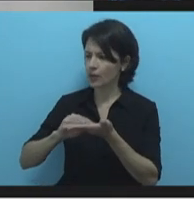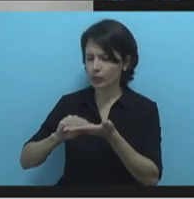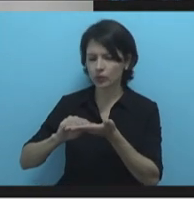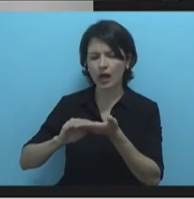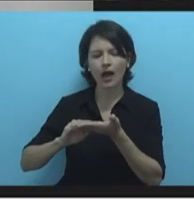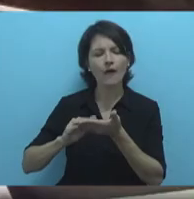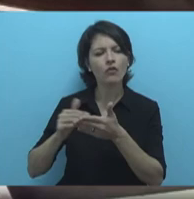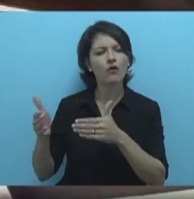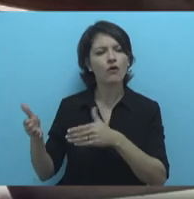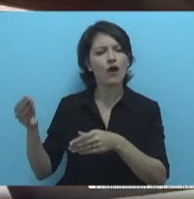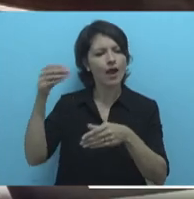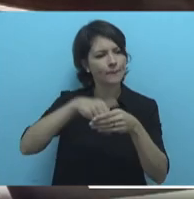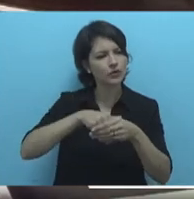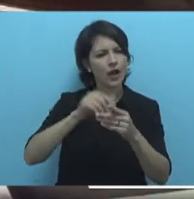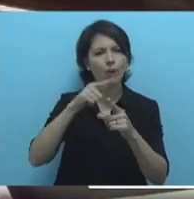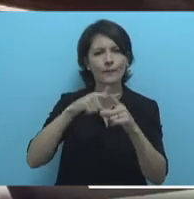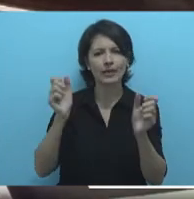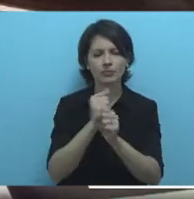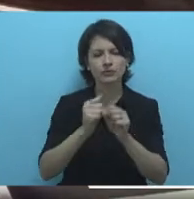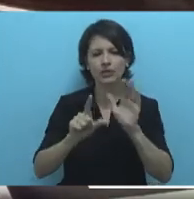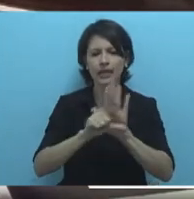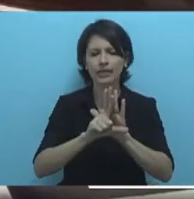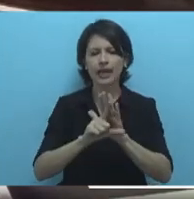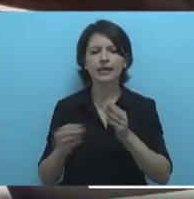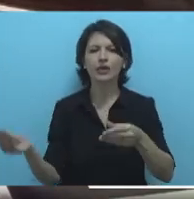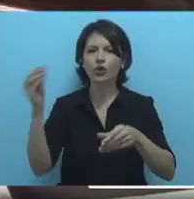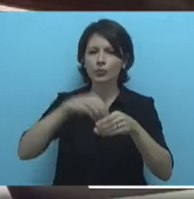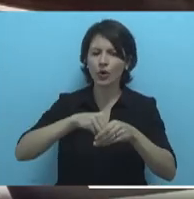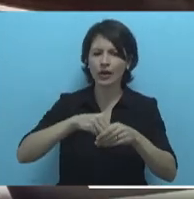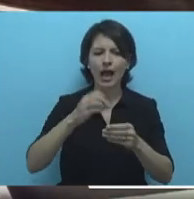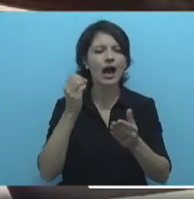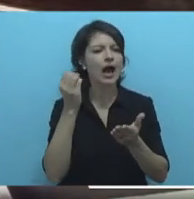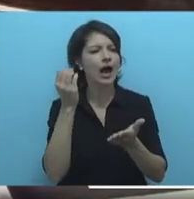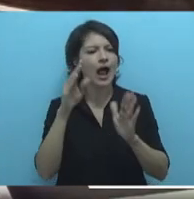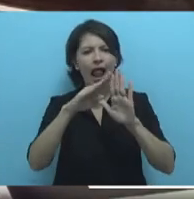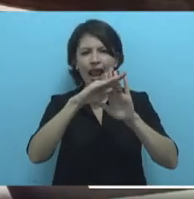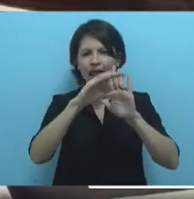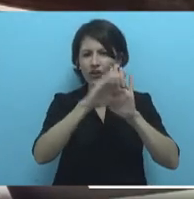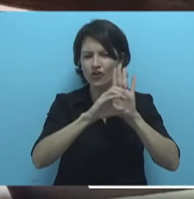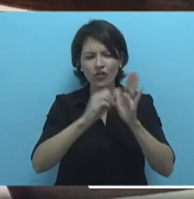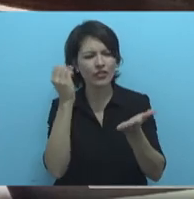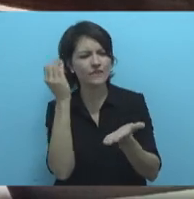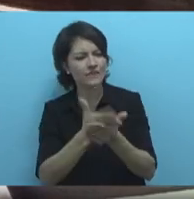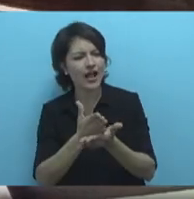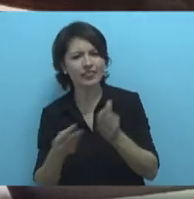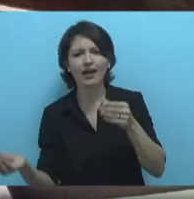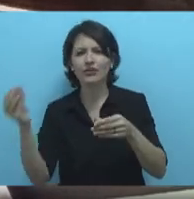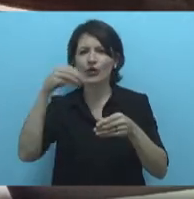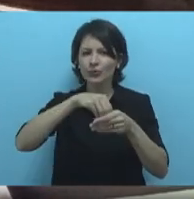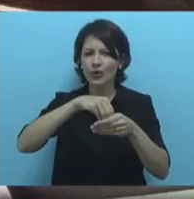sanción de esta ley que incorpora al código de faltas de la provincia de santa fe una figura que era